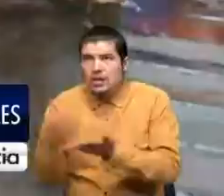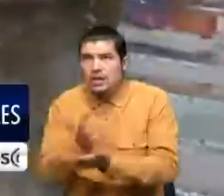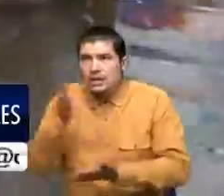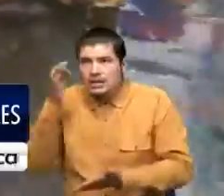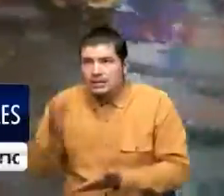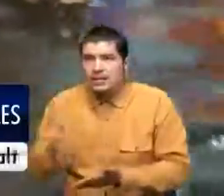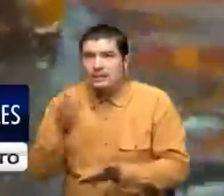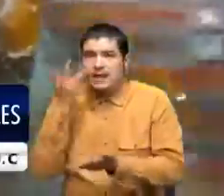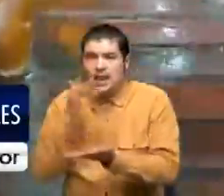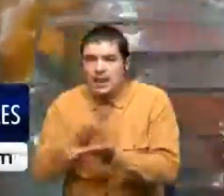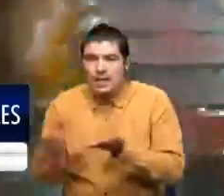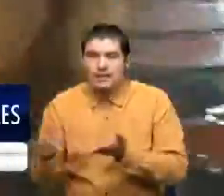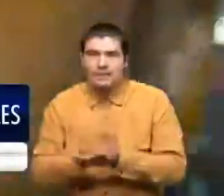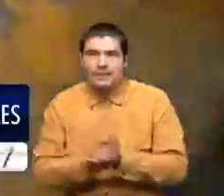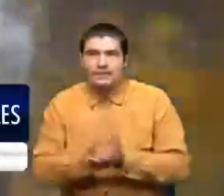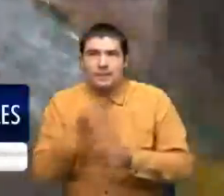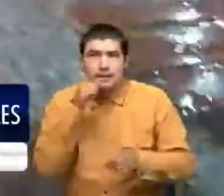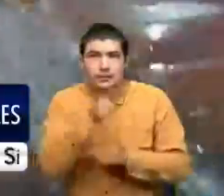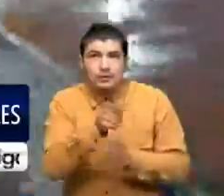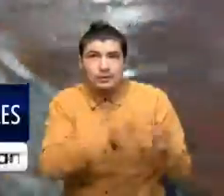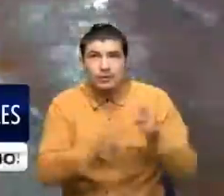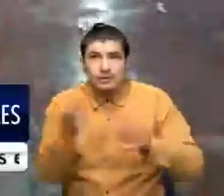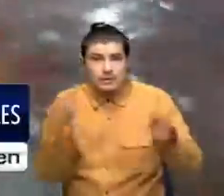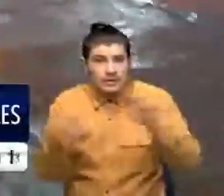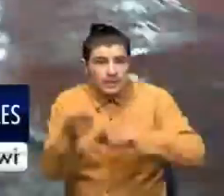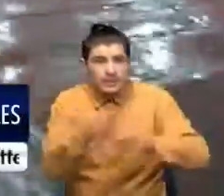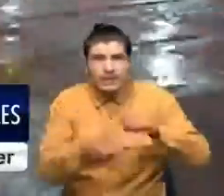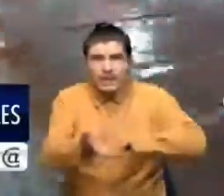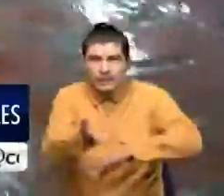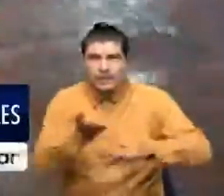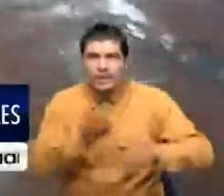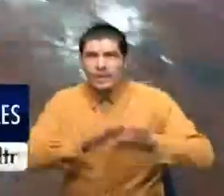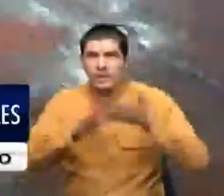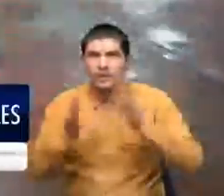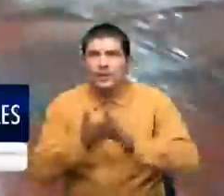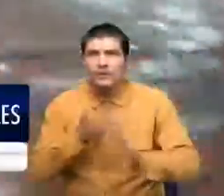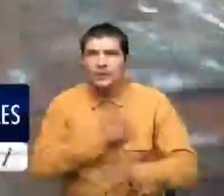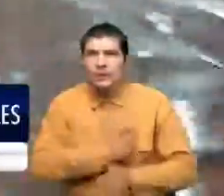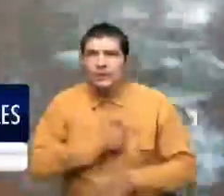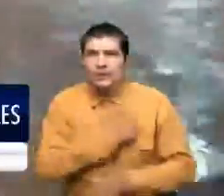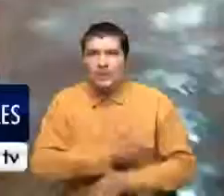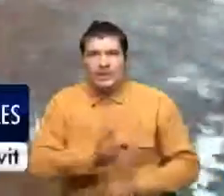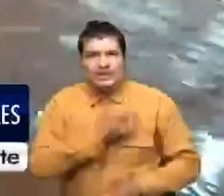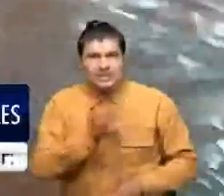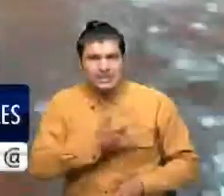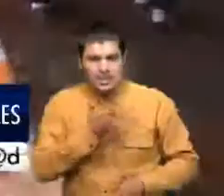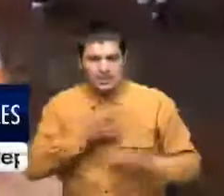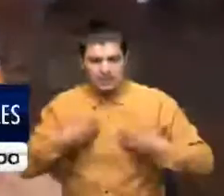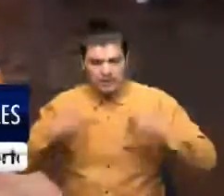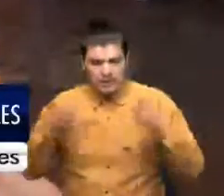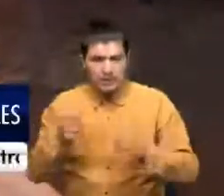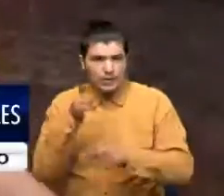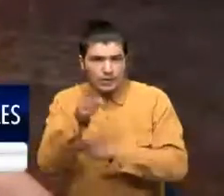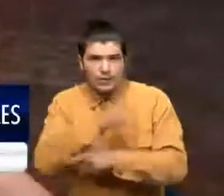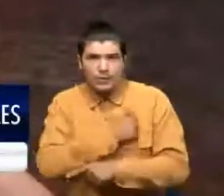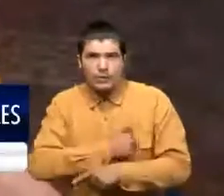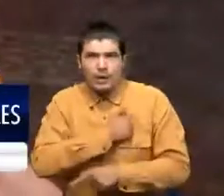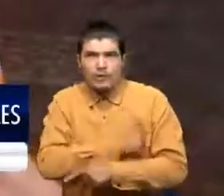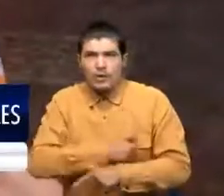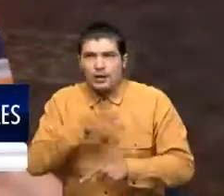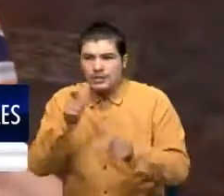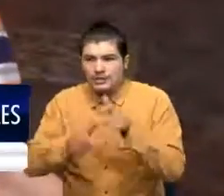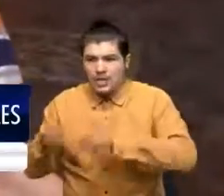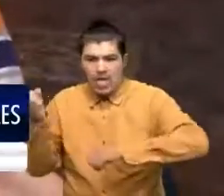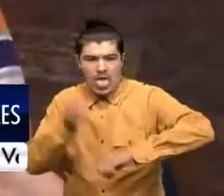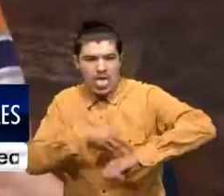siempre limpia los vendedores piden a la comunidad que tengan sentido de pertenencia y no arrojen basuras a las calles blacks un llamado a las personas